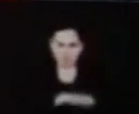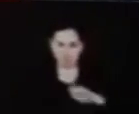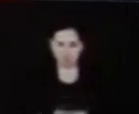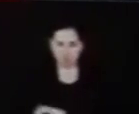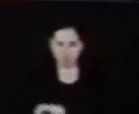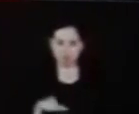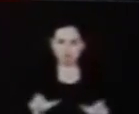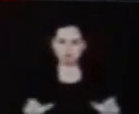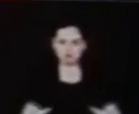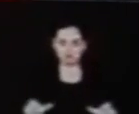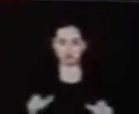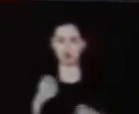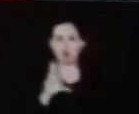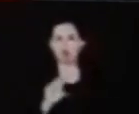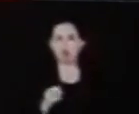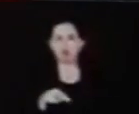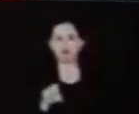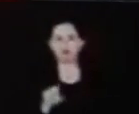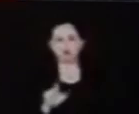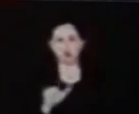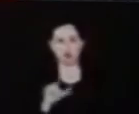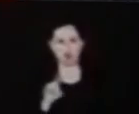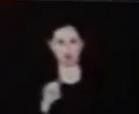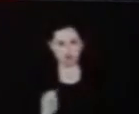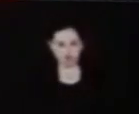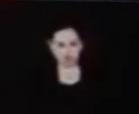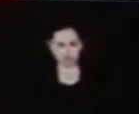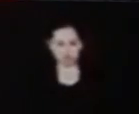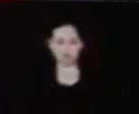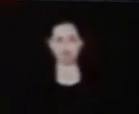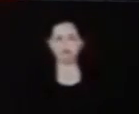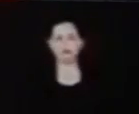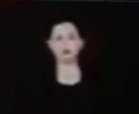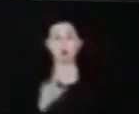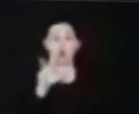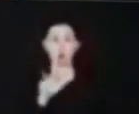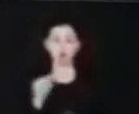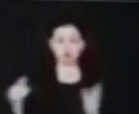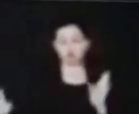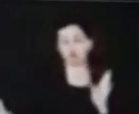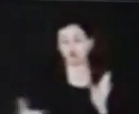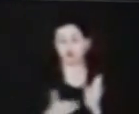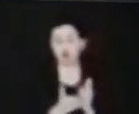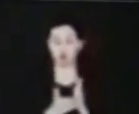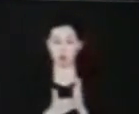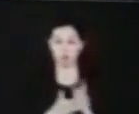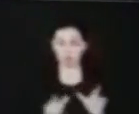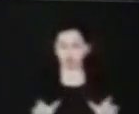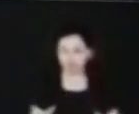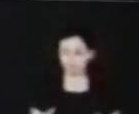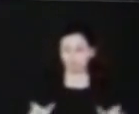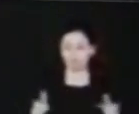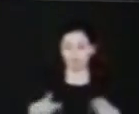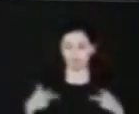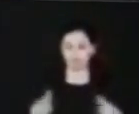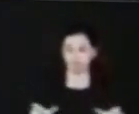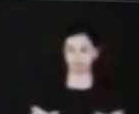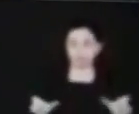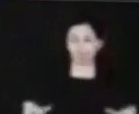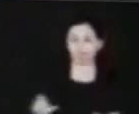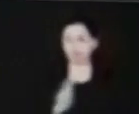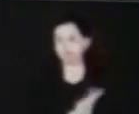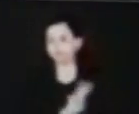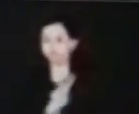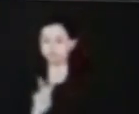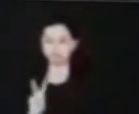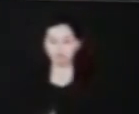consulados. Los 8.000 elementos del Estado Mayor que se destinaban a cuidar al presidente y los